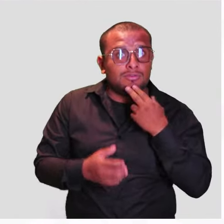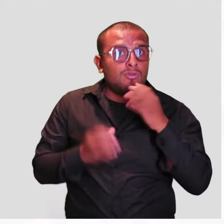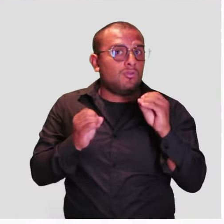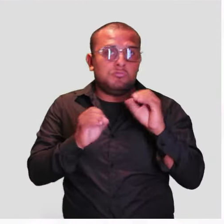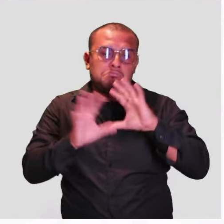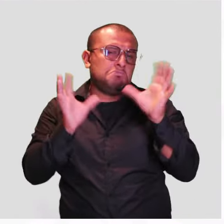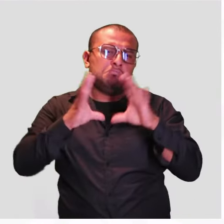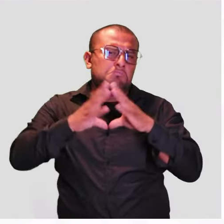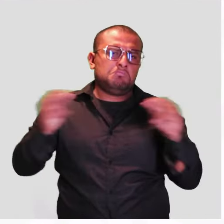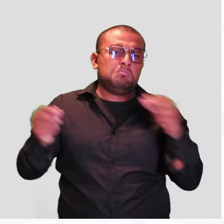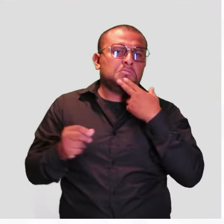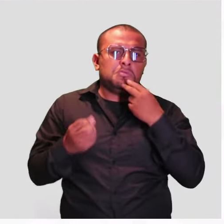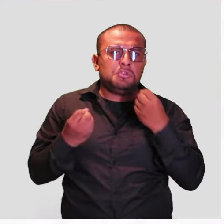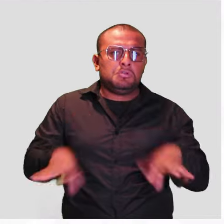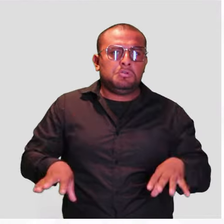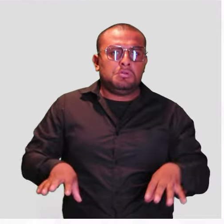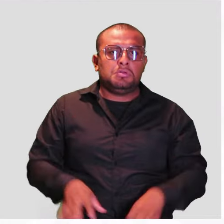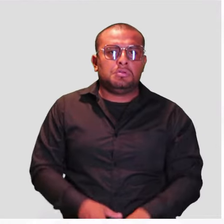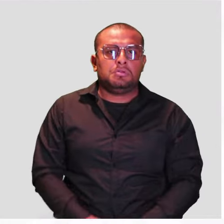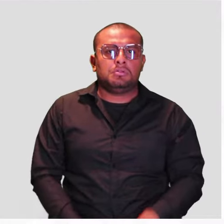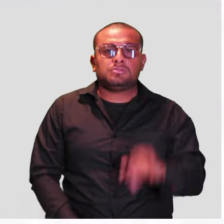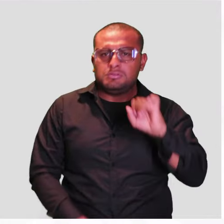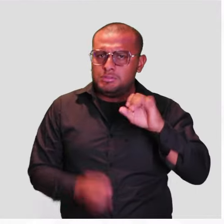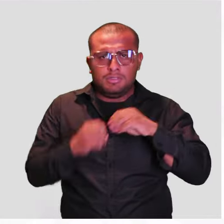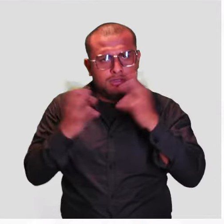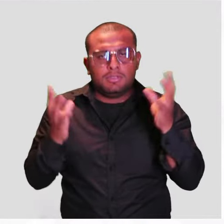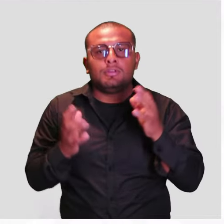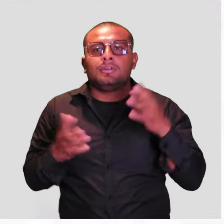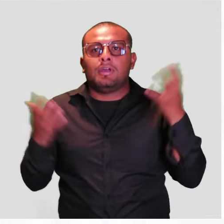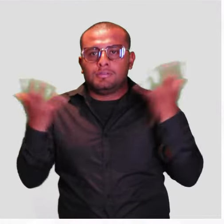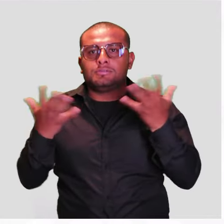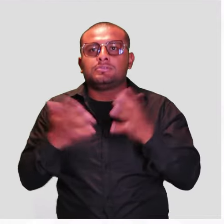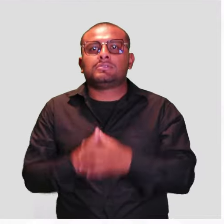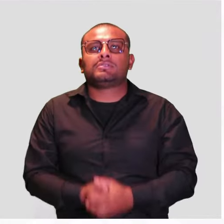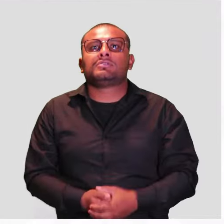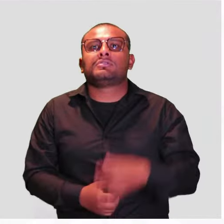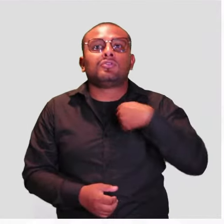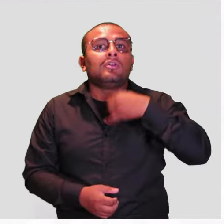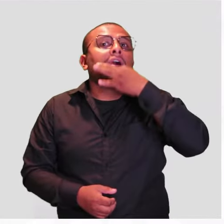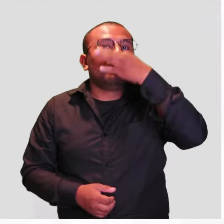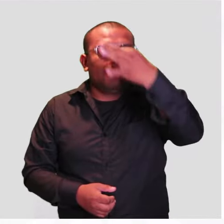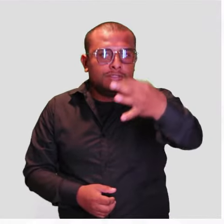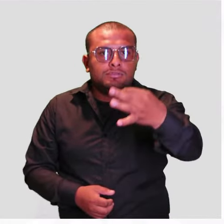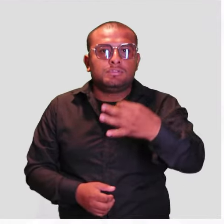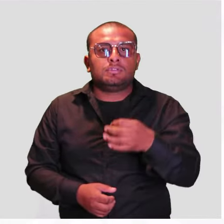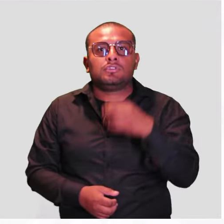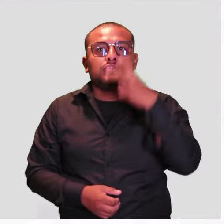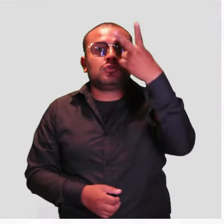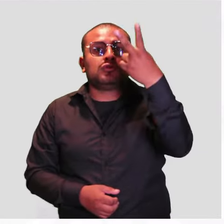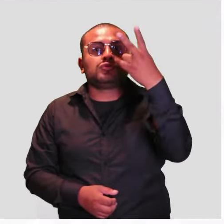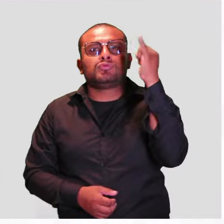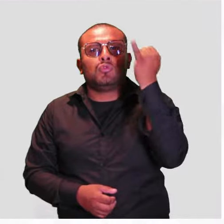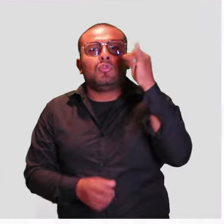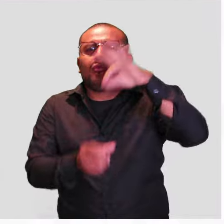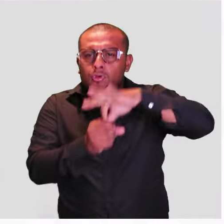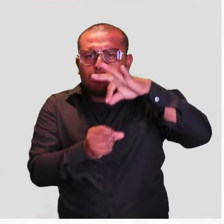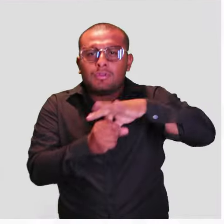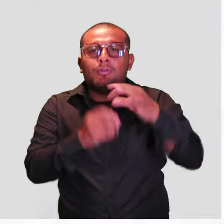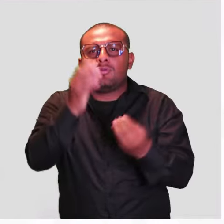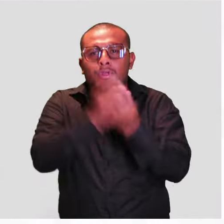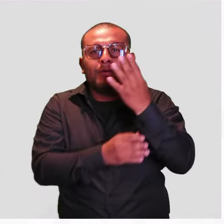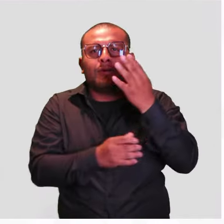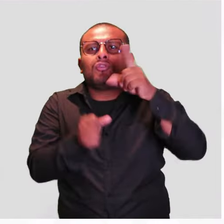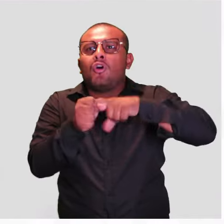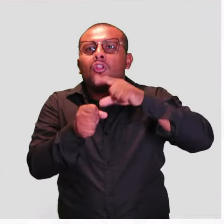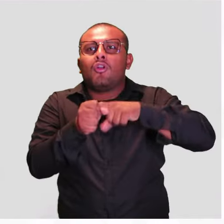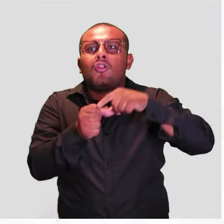emplearlos? Claro que sí, pues por supuesto. Y les digo, el 2 de junio a votar por el color rosa,